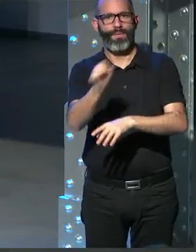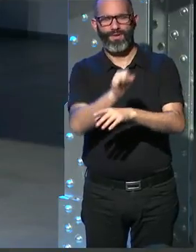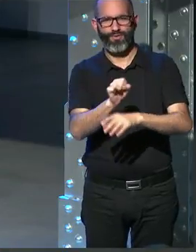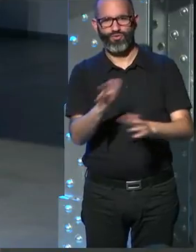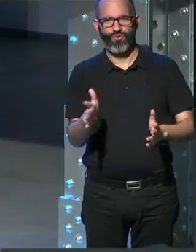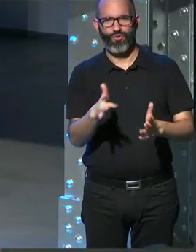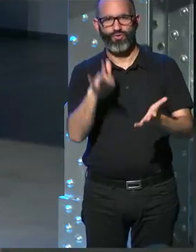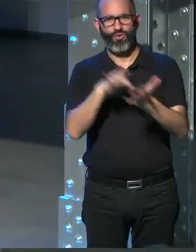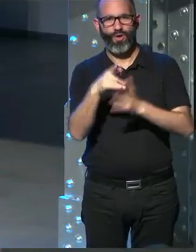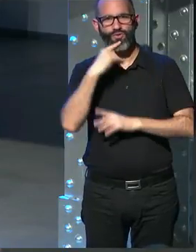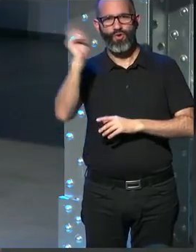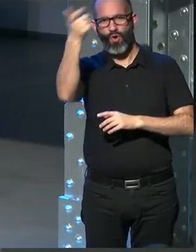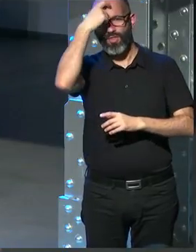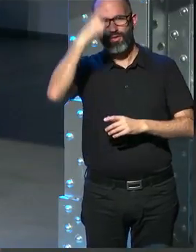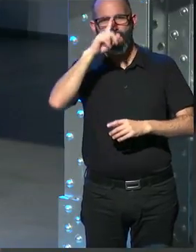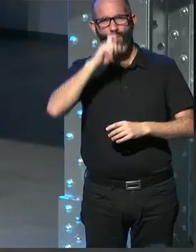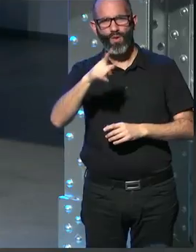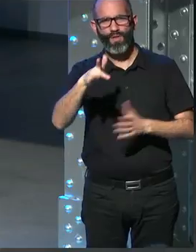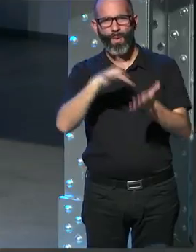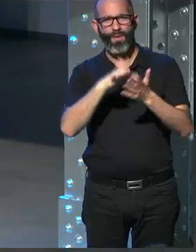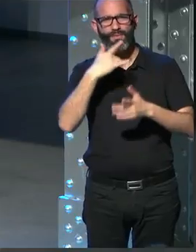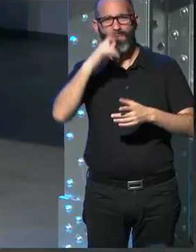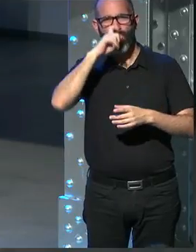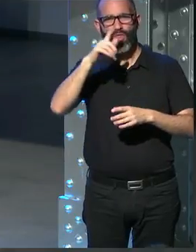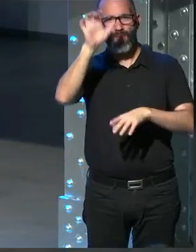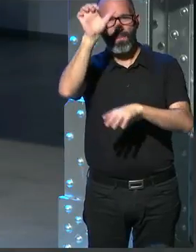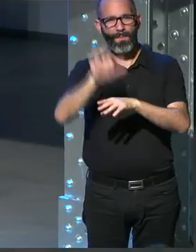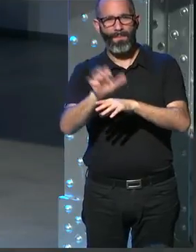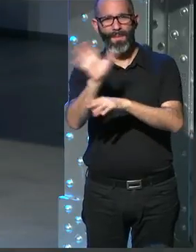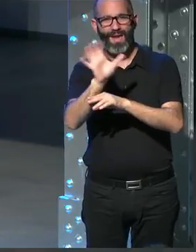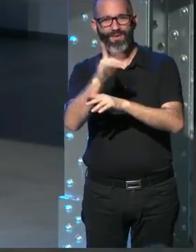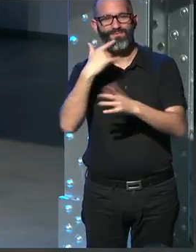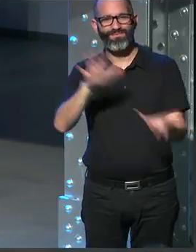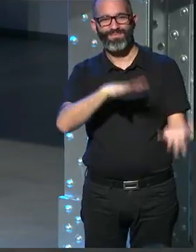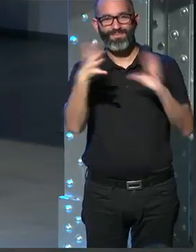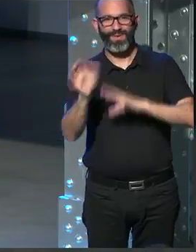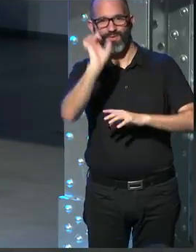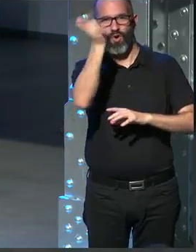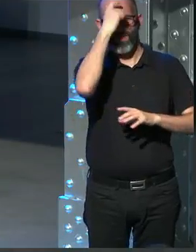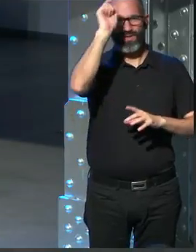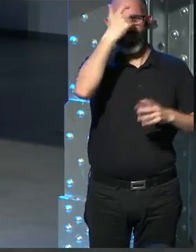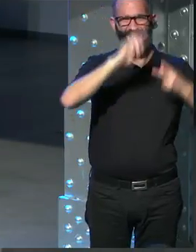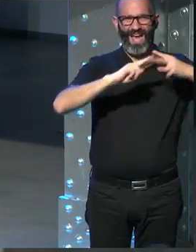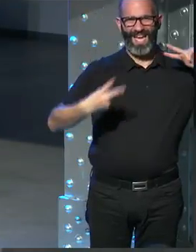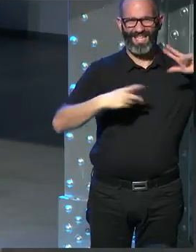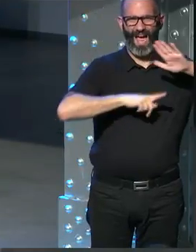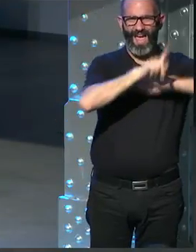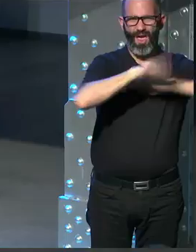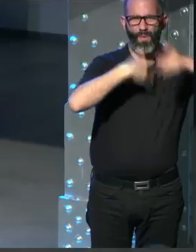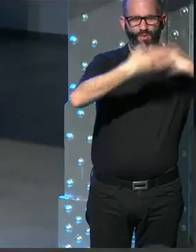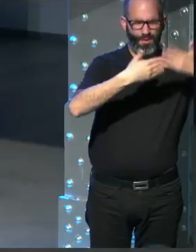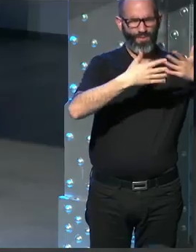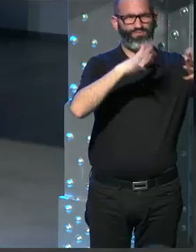mayor parte de los conceptos que recuerdo de esa asignatura es porque recuerdo las películas que ejemplificaban esos conceptos y entonces recuerdo el concepto